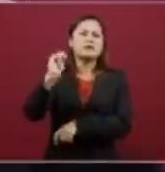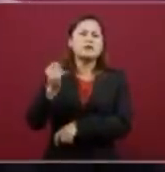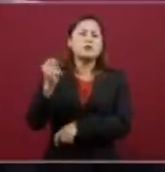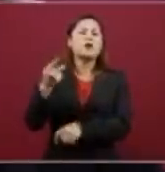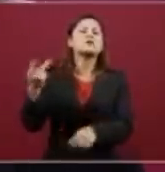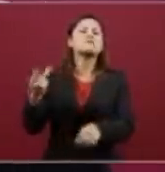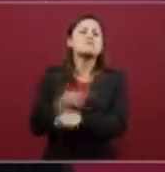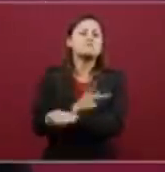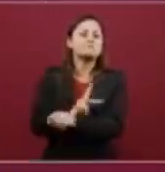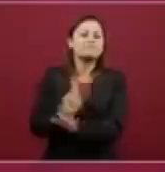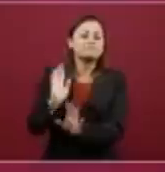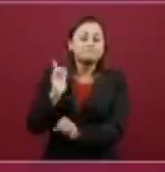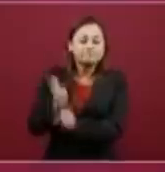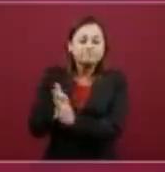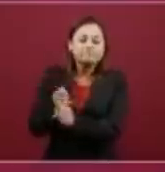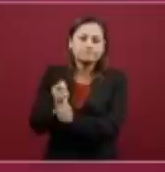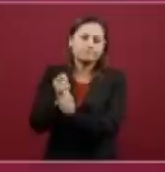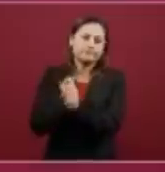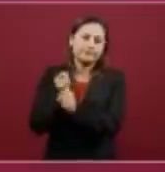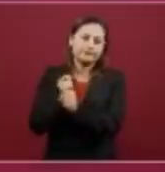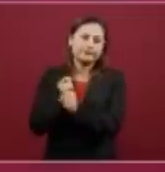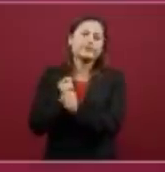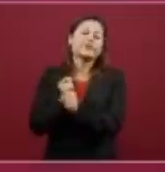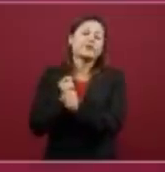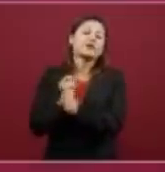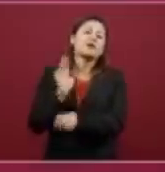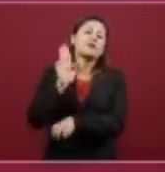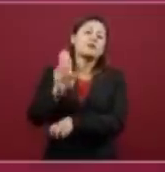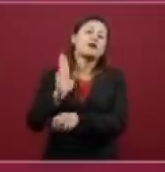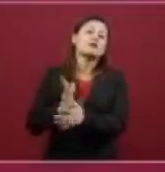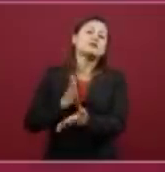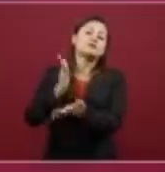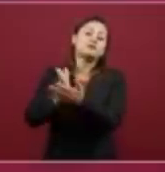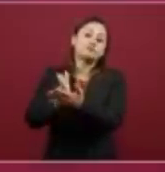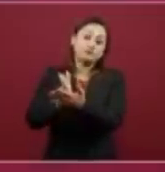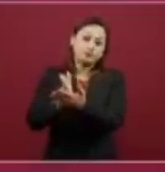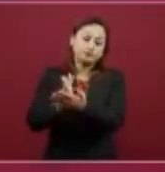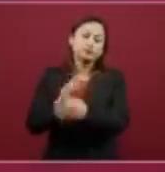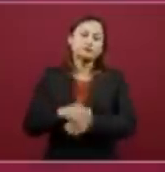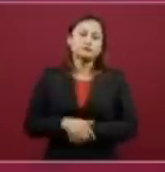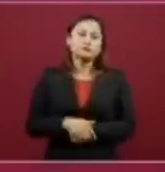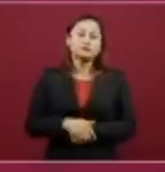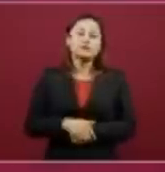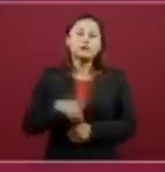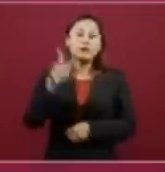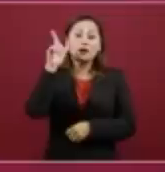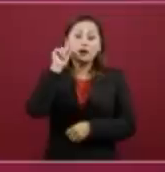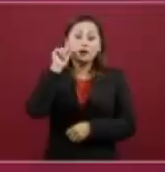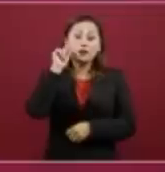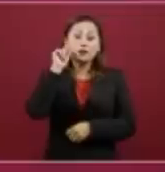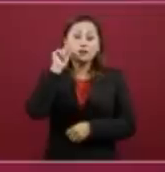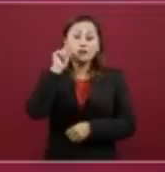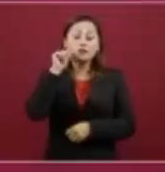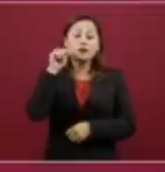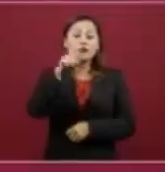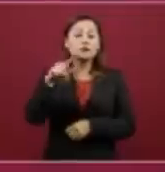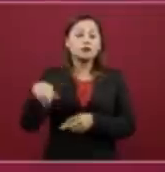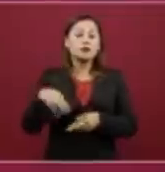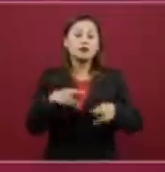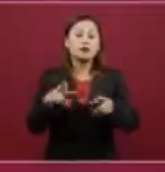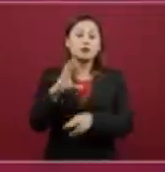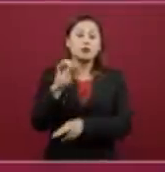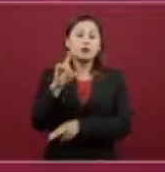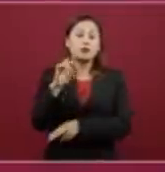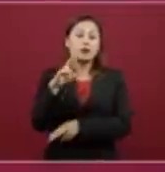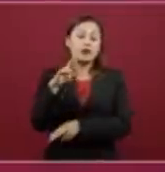hacer el miércoles. Mañana tenemos acto en San Luis Río Colorado, Sonora,